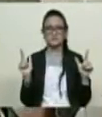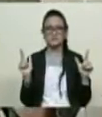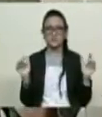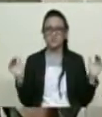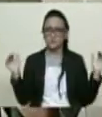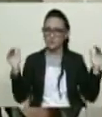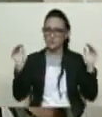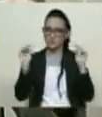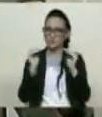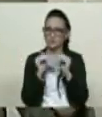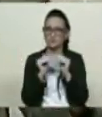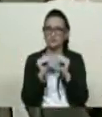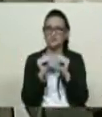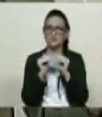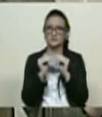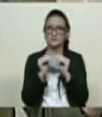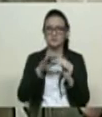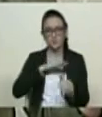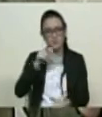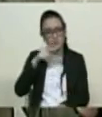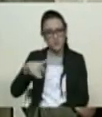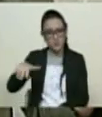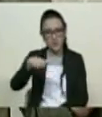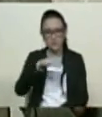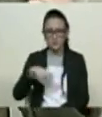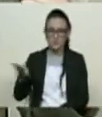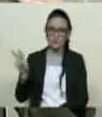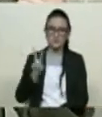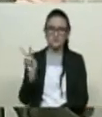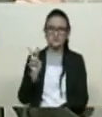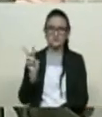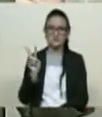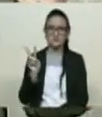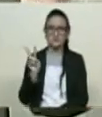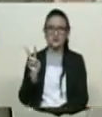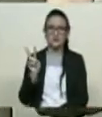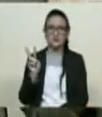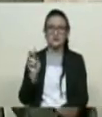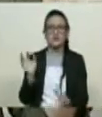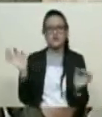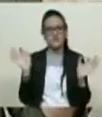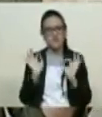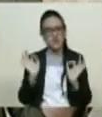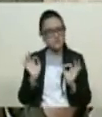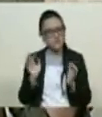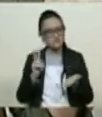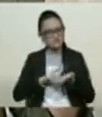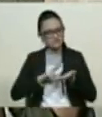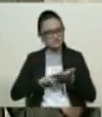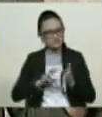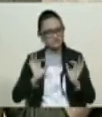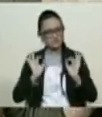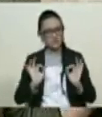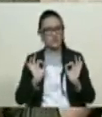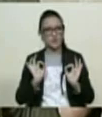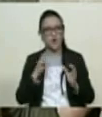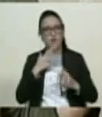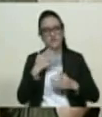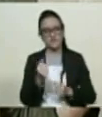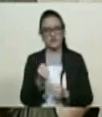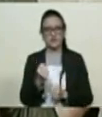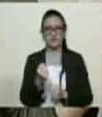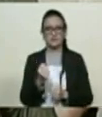soberana del pueblo de Venezuela de una forma transparente y